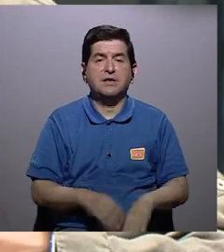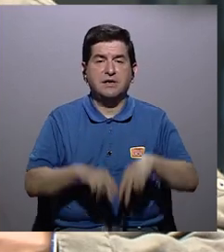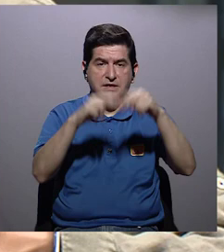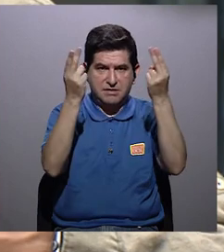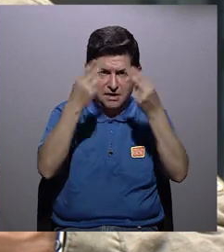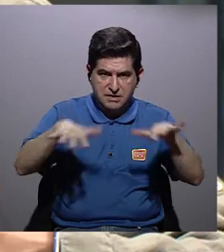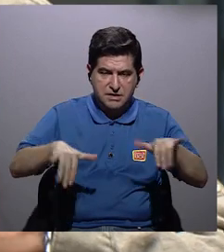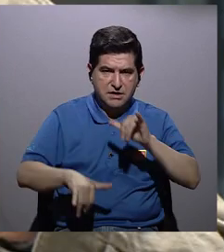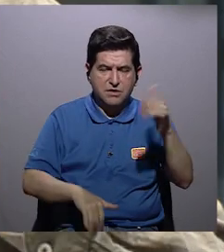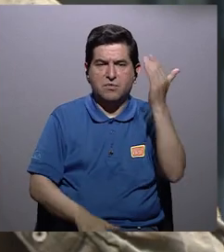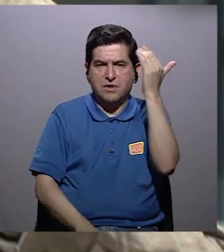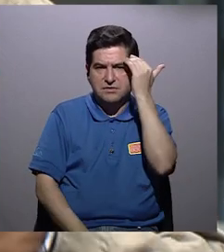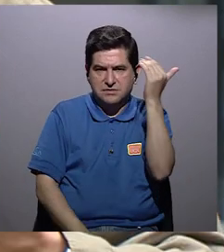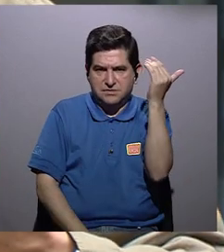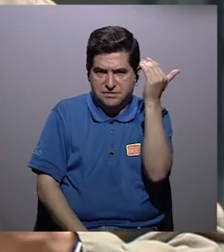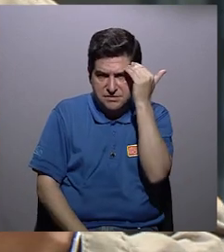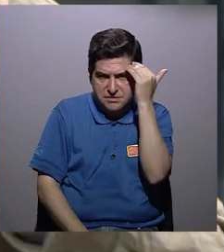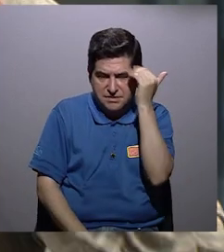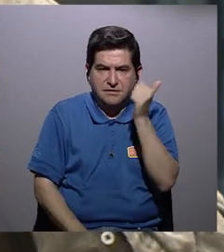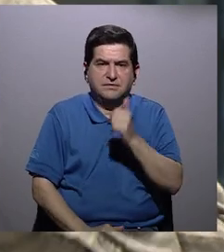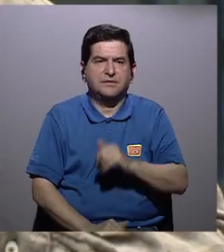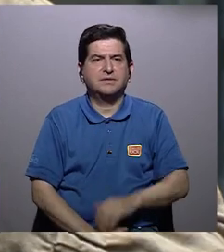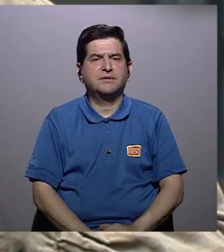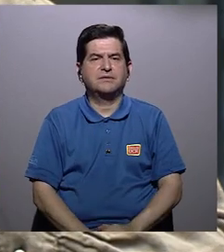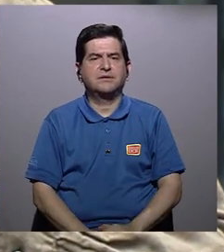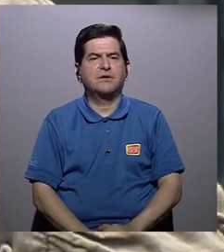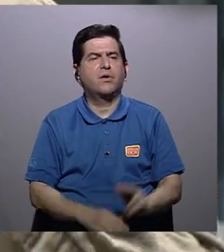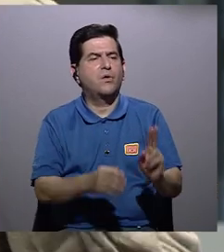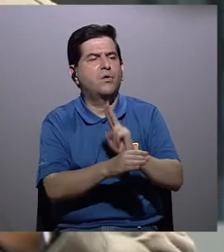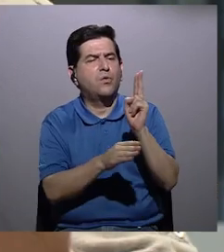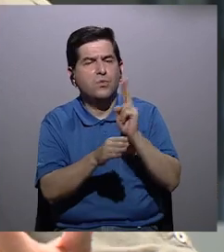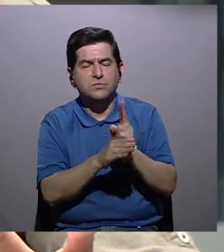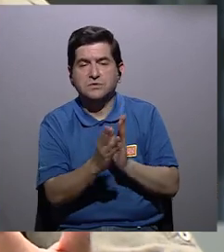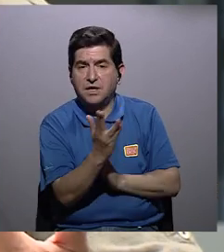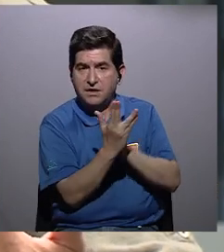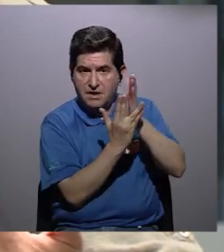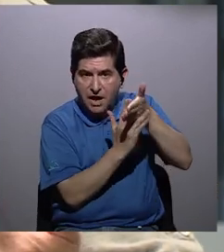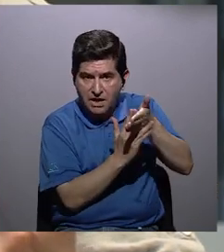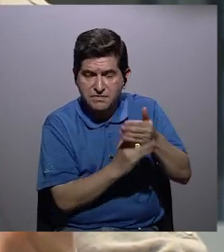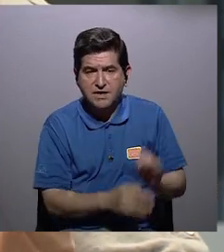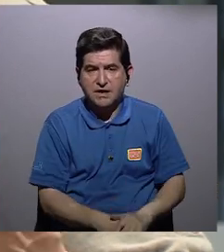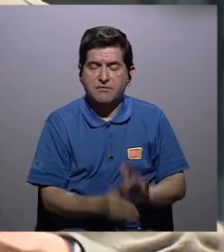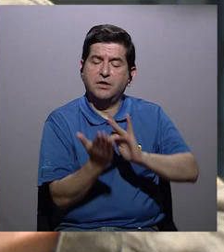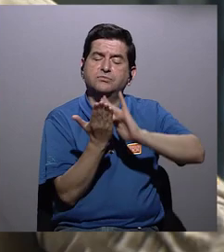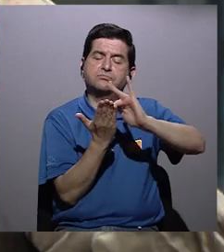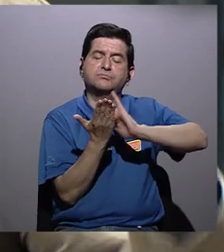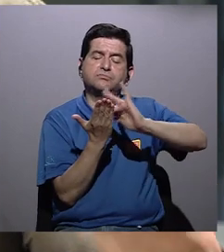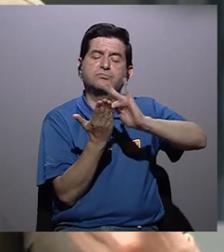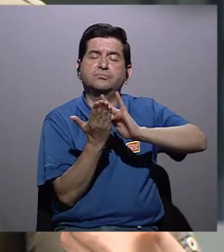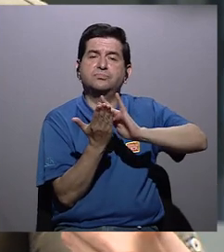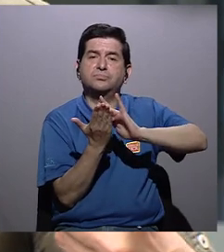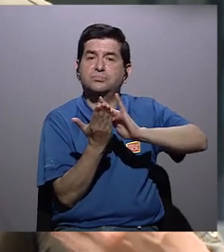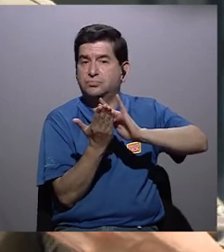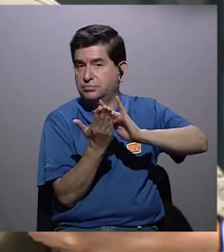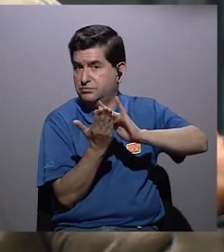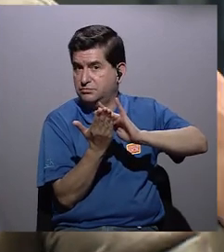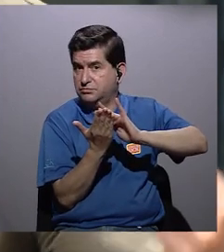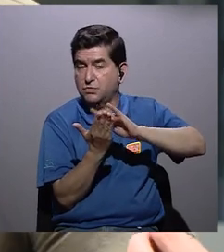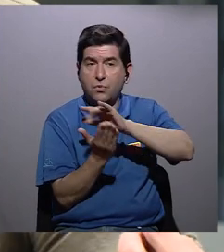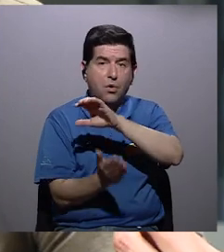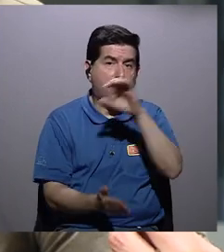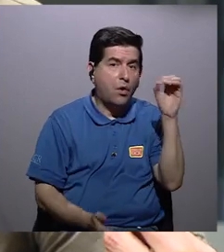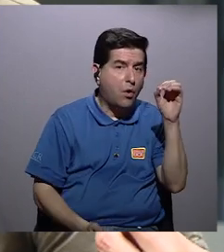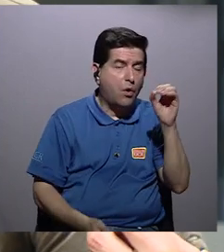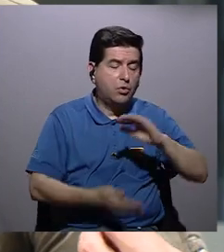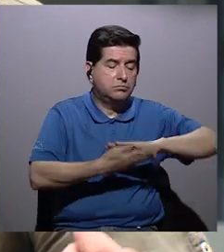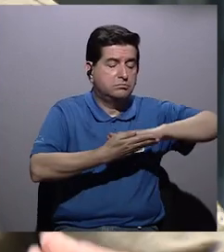implican saber cómo se usa, ya sea por medio del teléfono celular o por